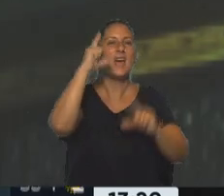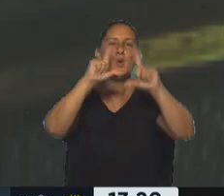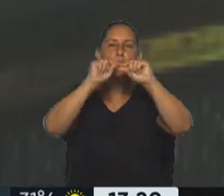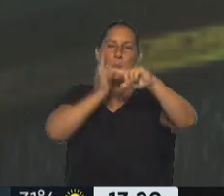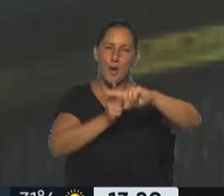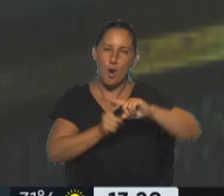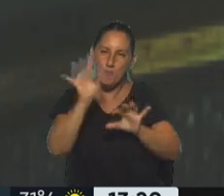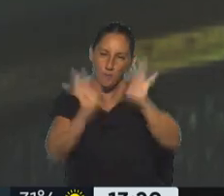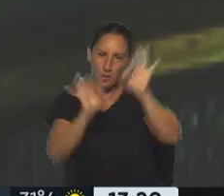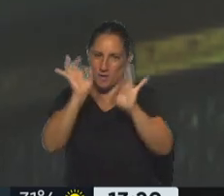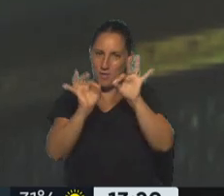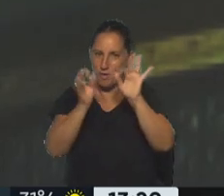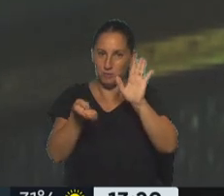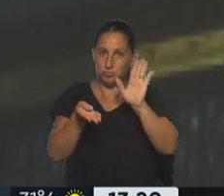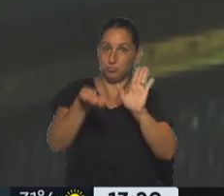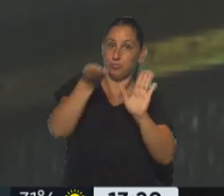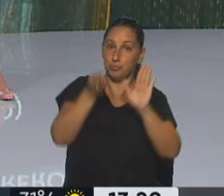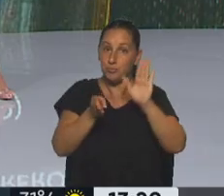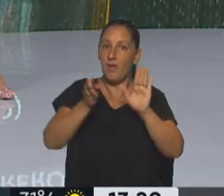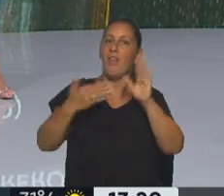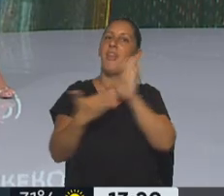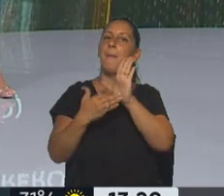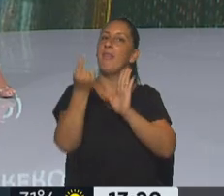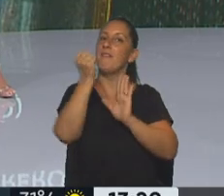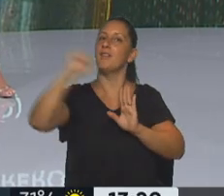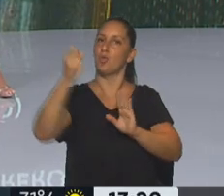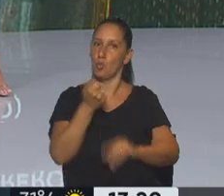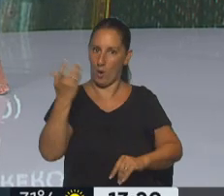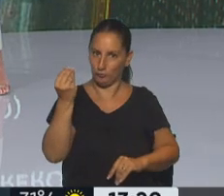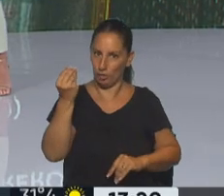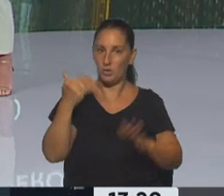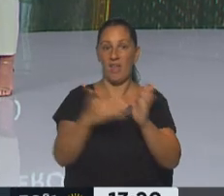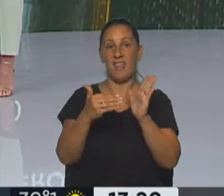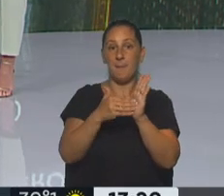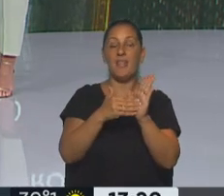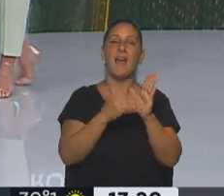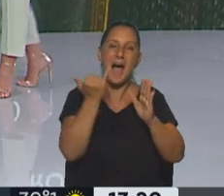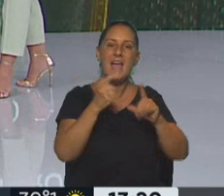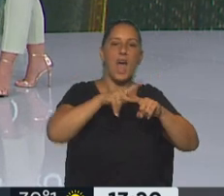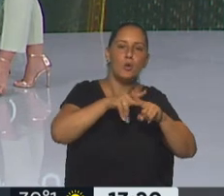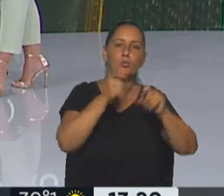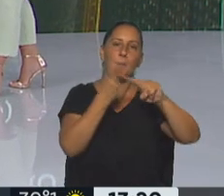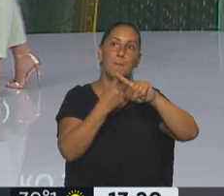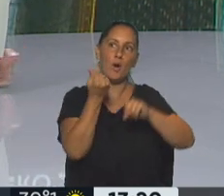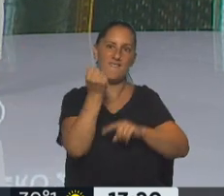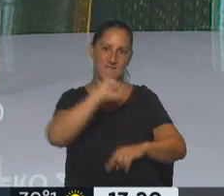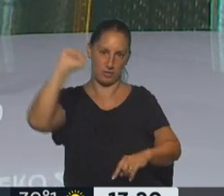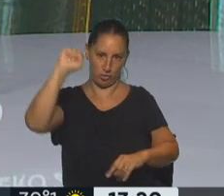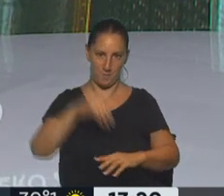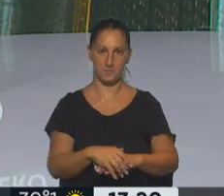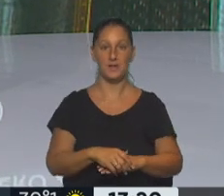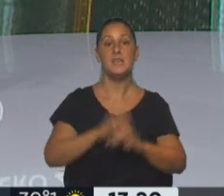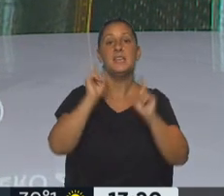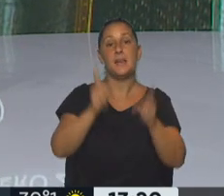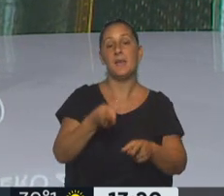se está moviendo de acuerdo a la inflación Entonces se ajusta por inflación por inflación